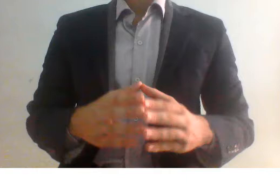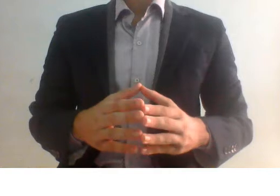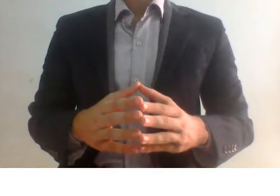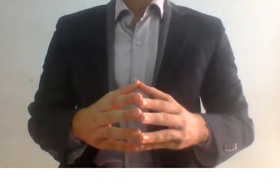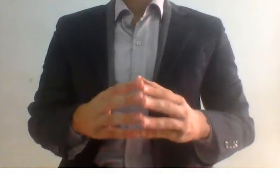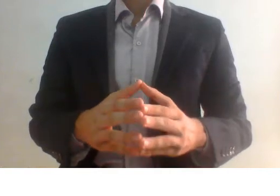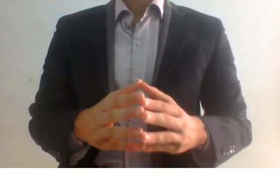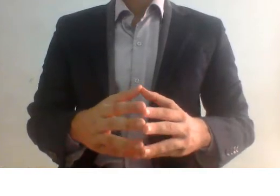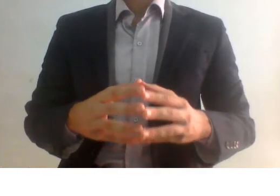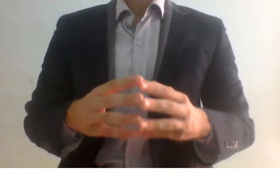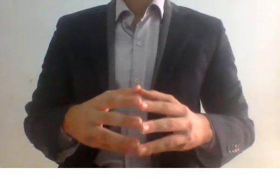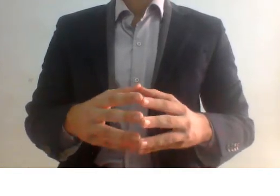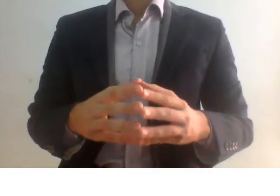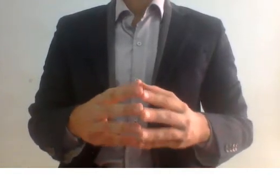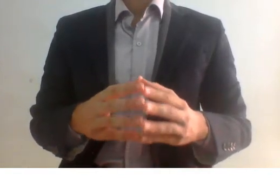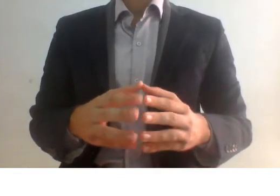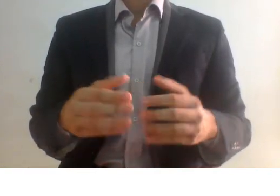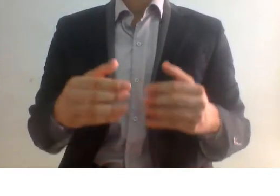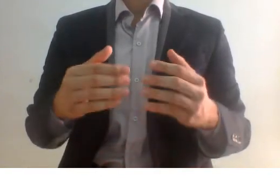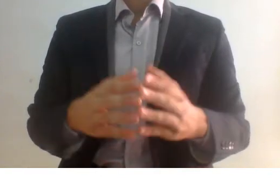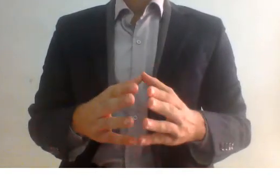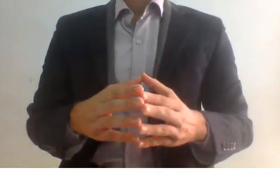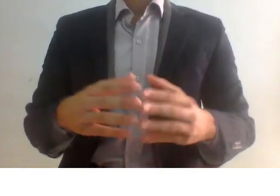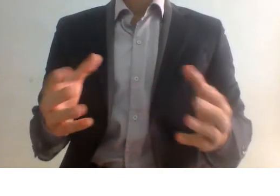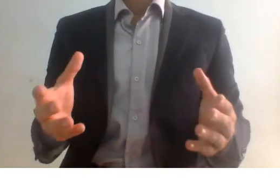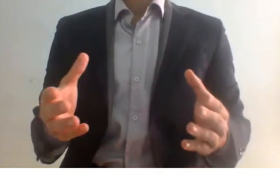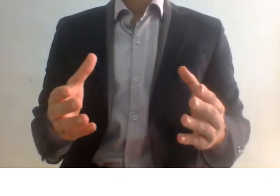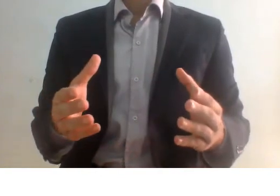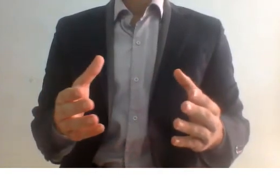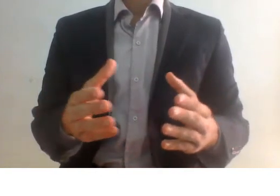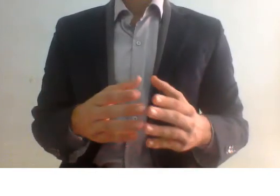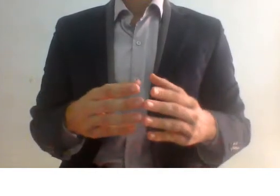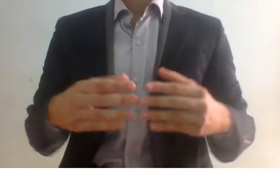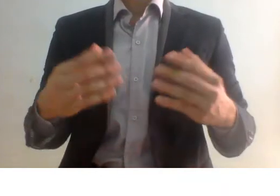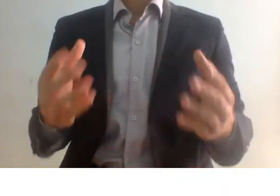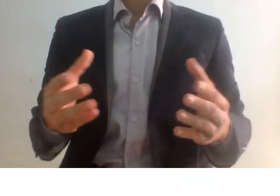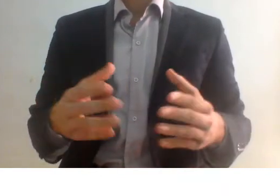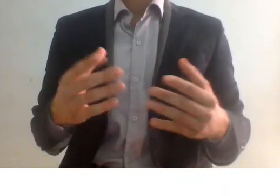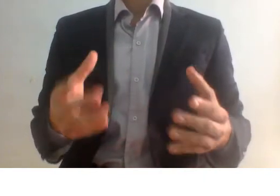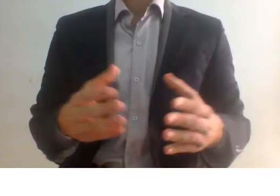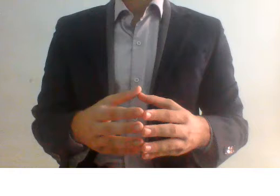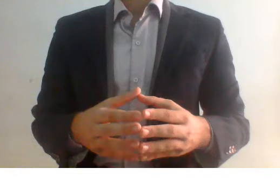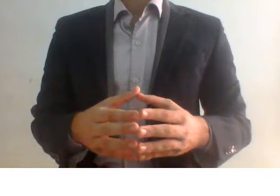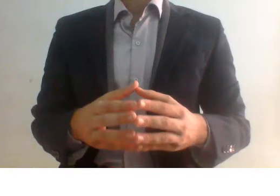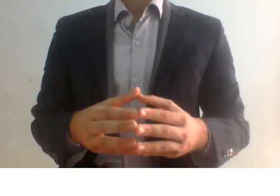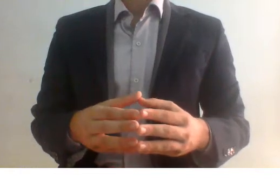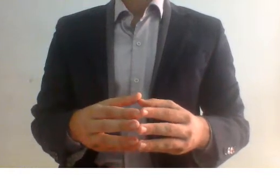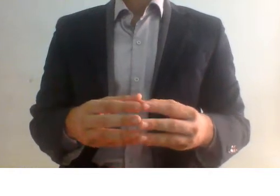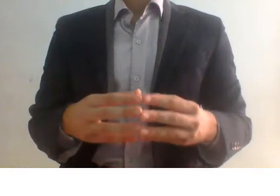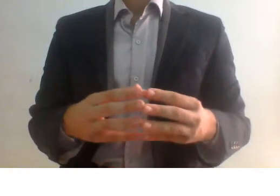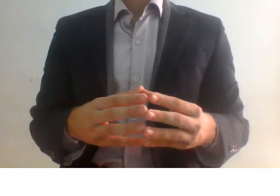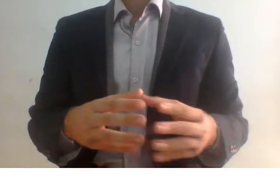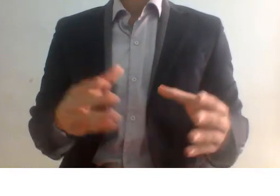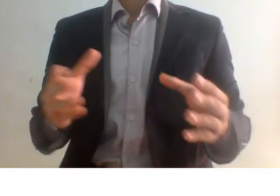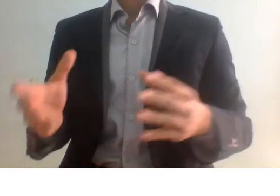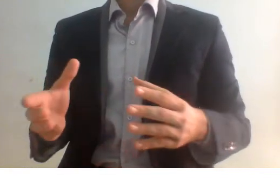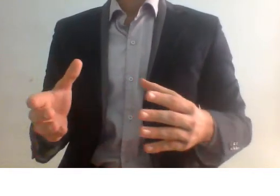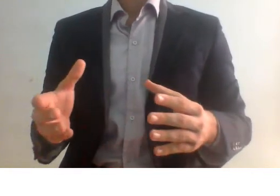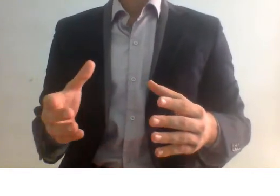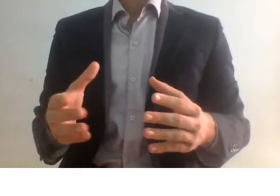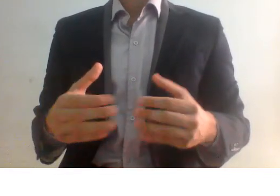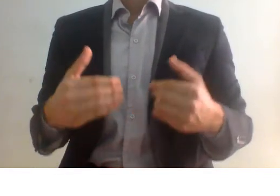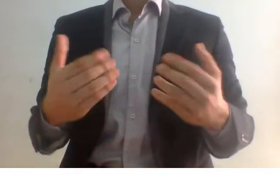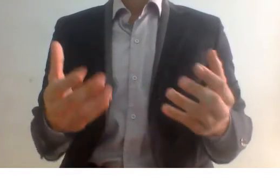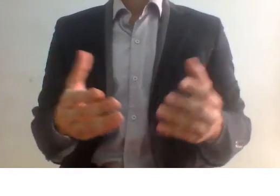realidad, además de lo que los salarios de las personas que están contratadas bajo este esquema son muy pobres con relación a lo que realmente la empresa le está pagando a